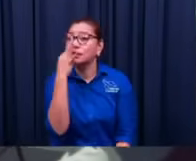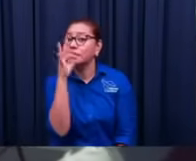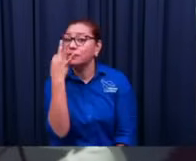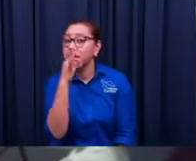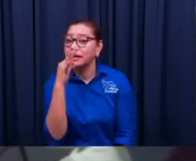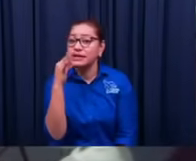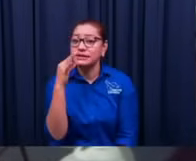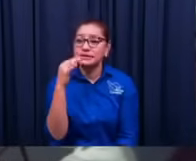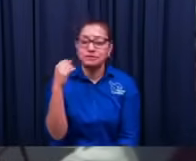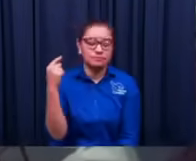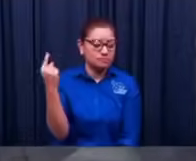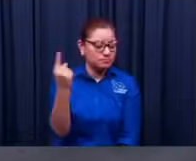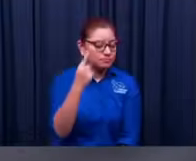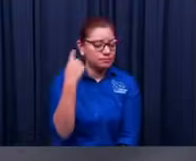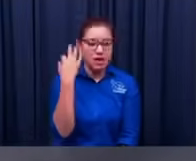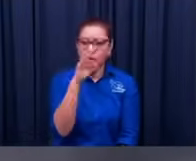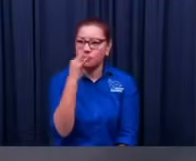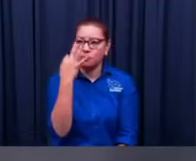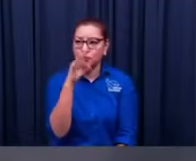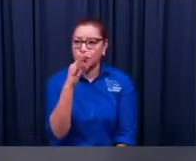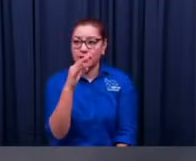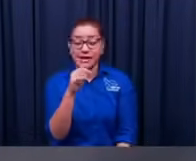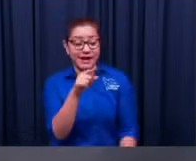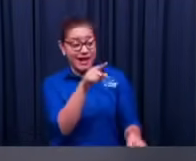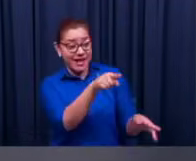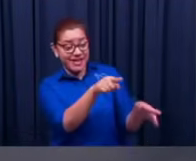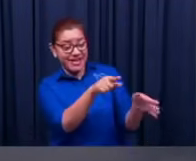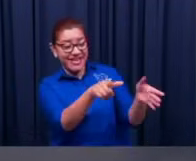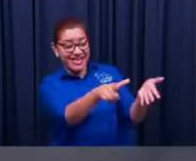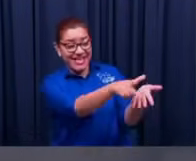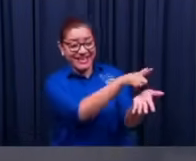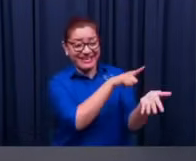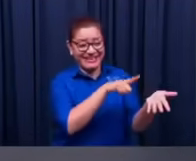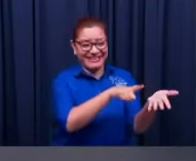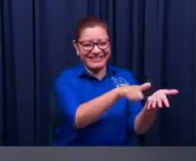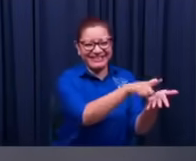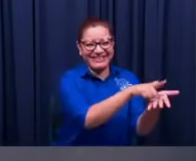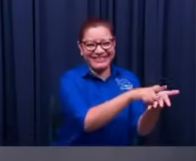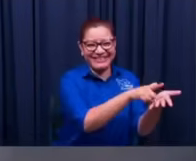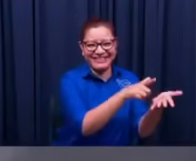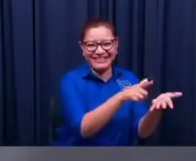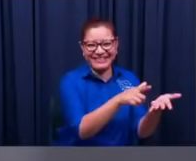Solo mujeres. El club de la pequeña Lulú.